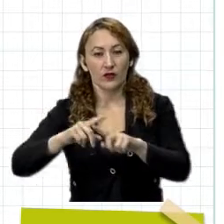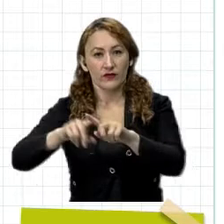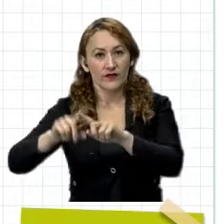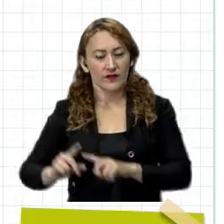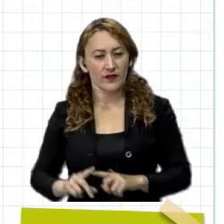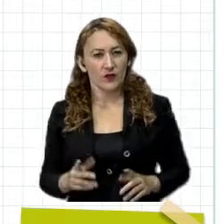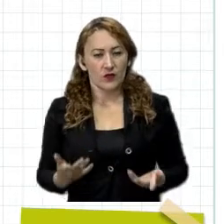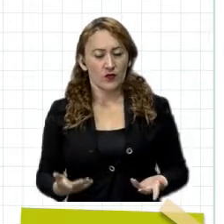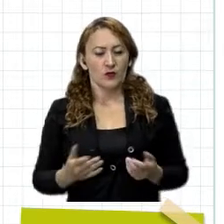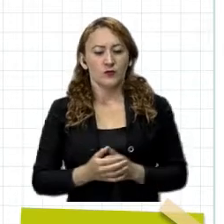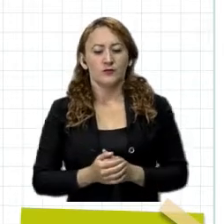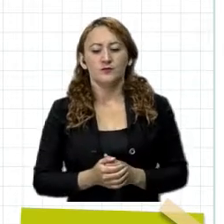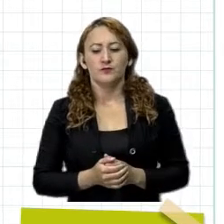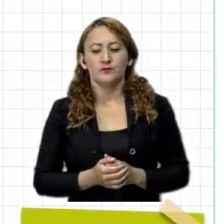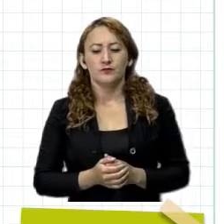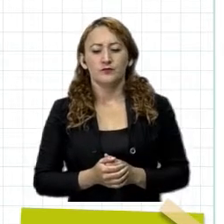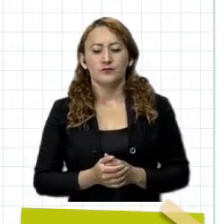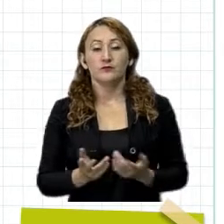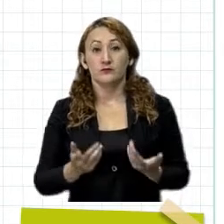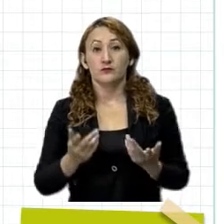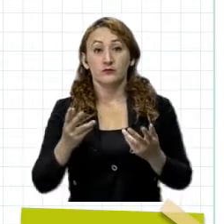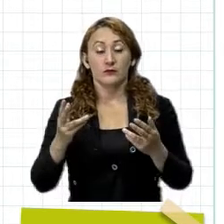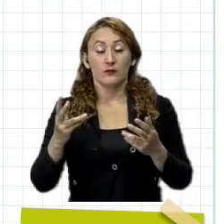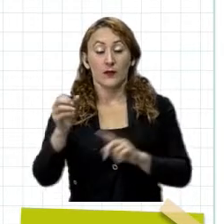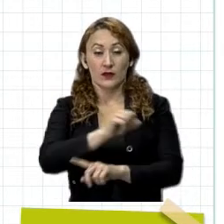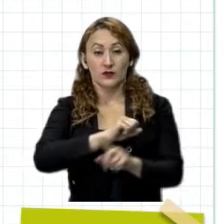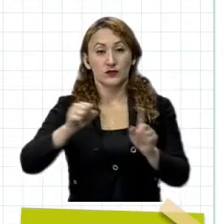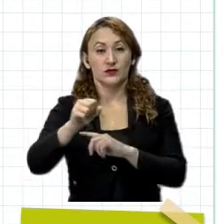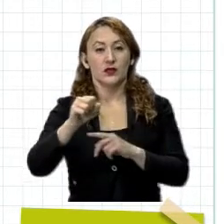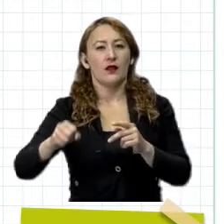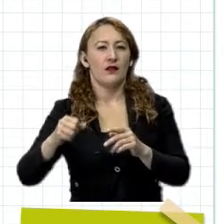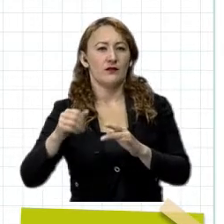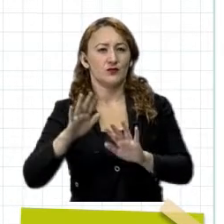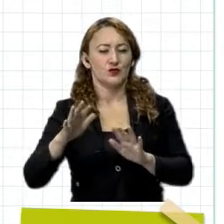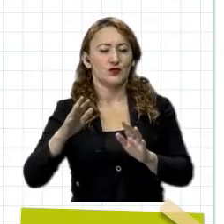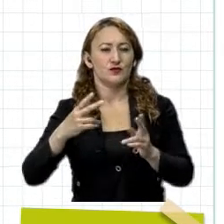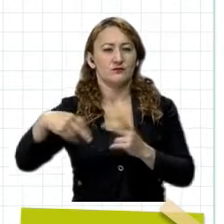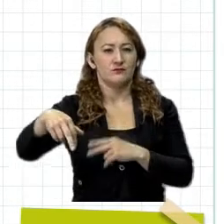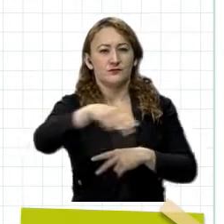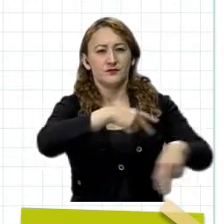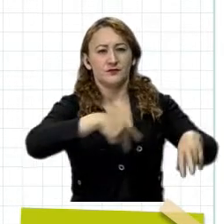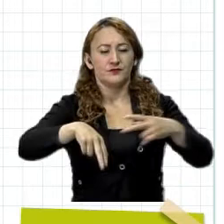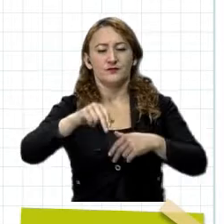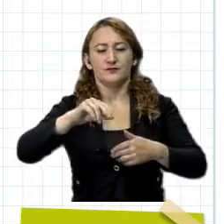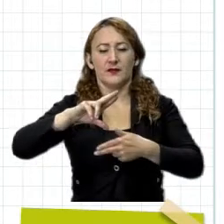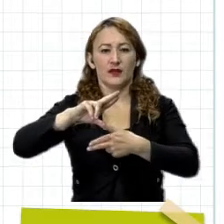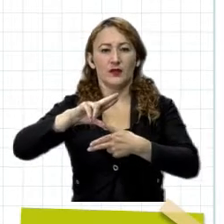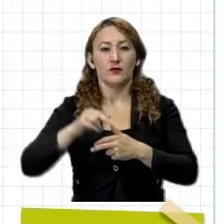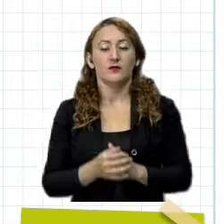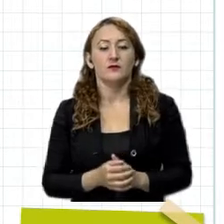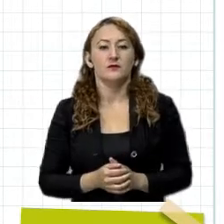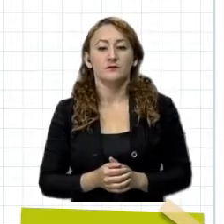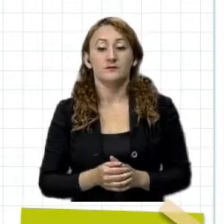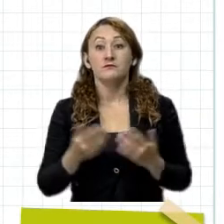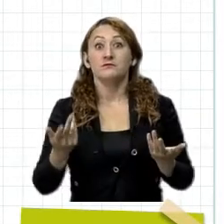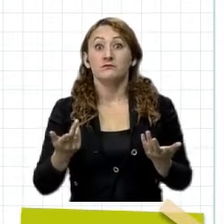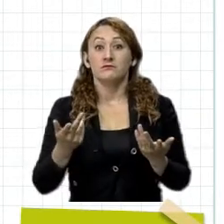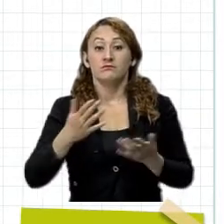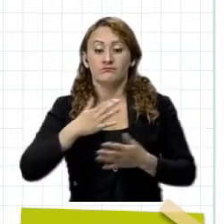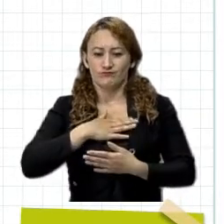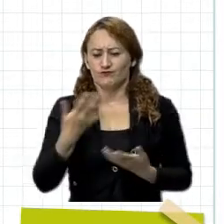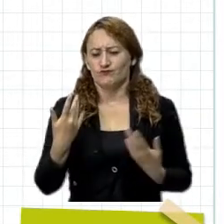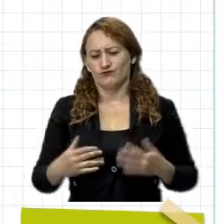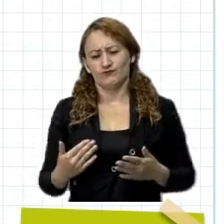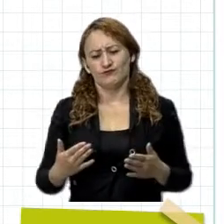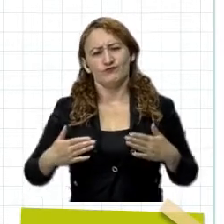clase, raza y etnicidad en la dinámica social de las sociedades latinoamericanas. Es para mí un verdadero placer poder contar aquí